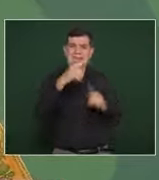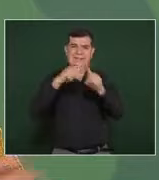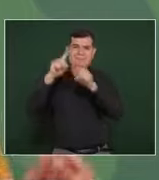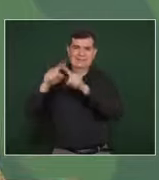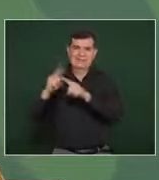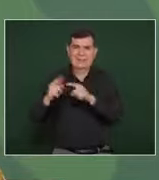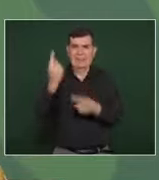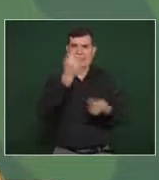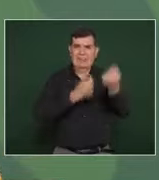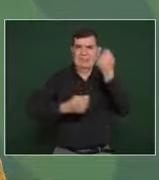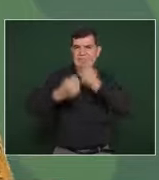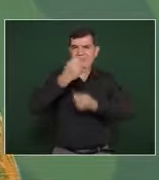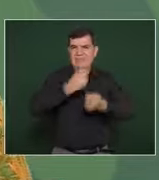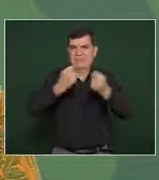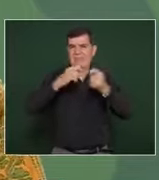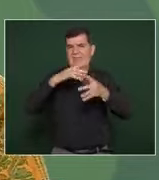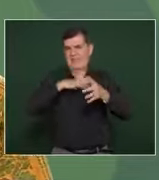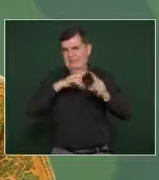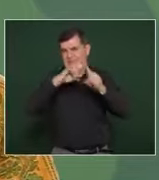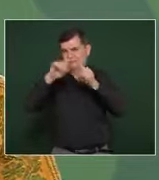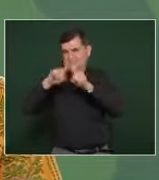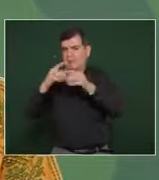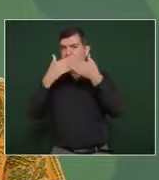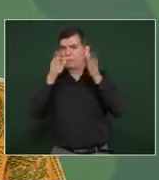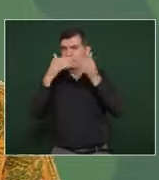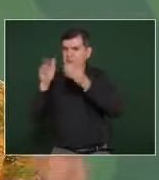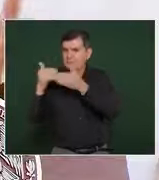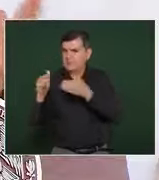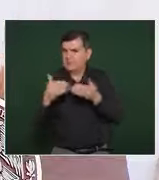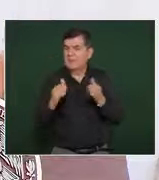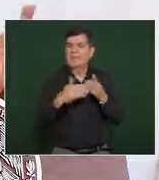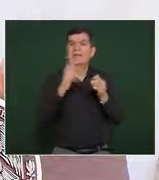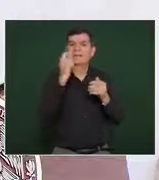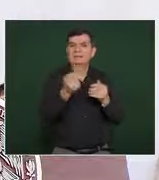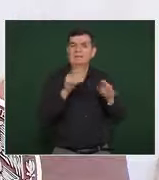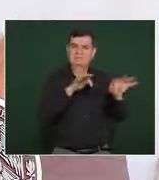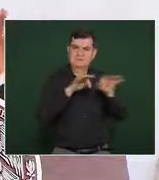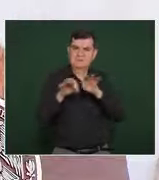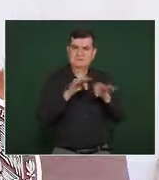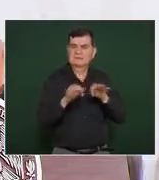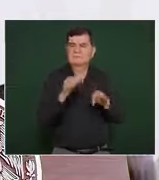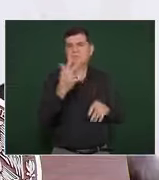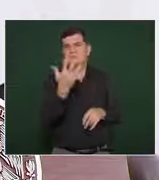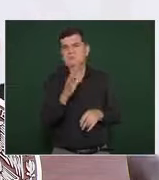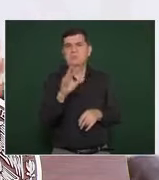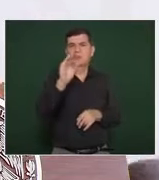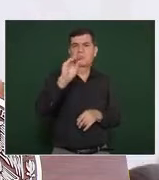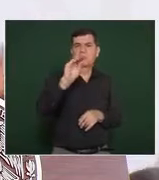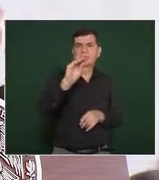principales tiendas del puerto. Esto significa una operación ya del